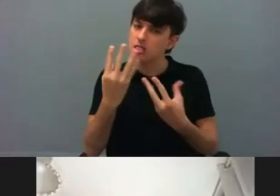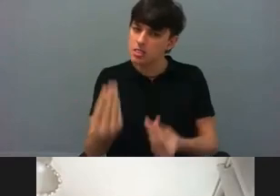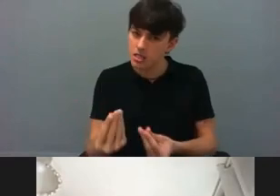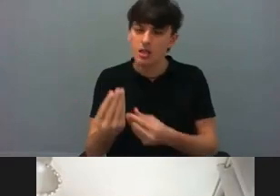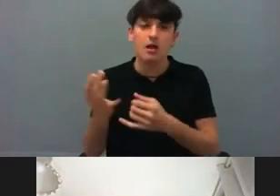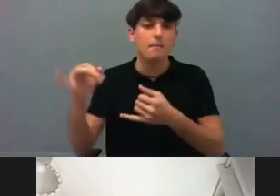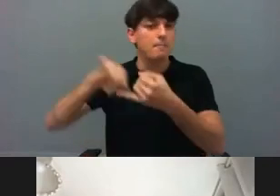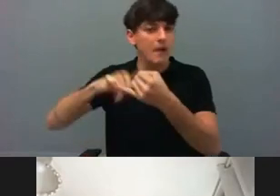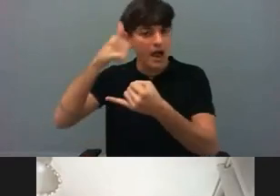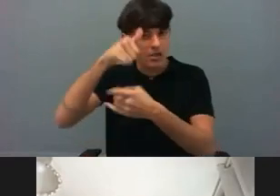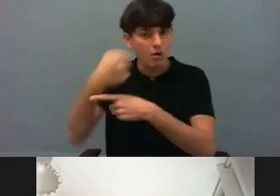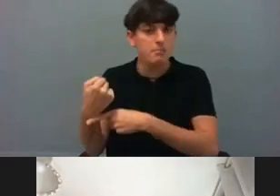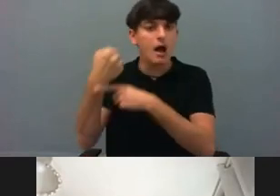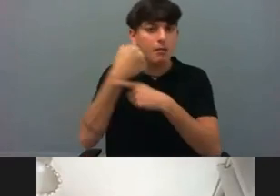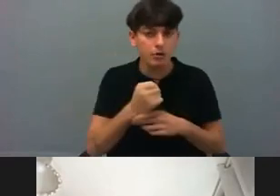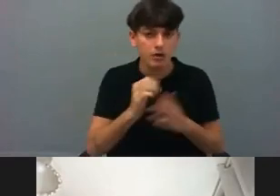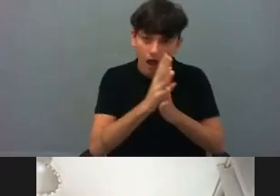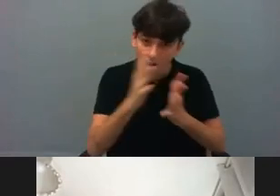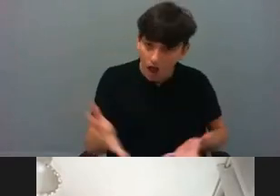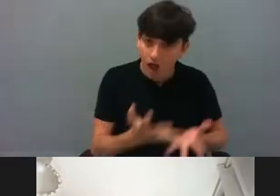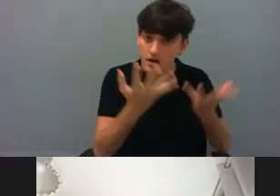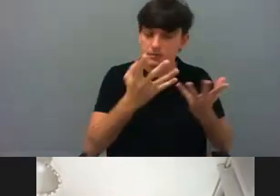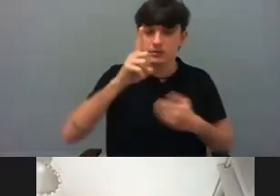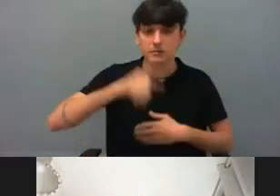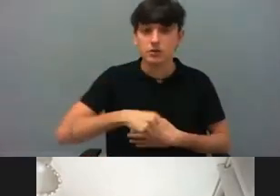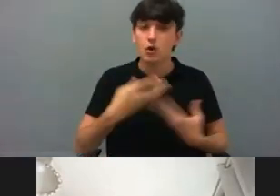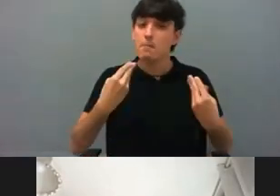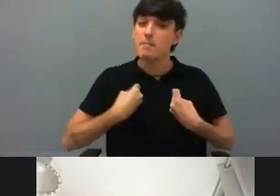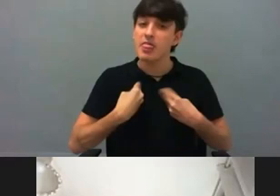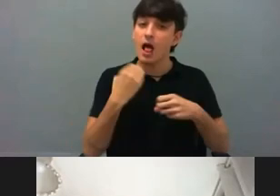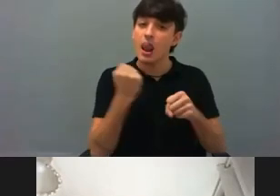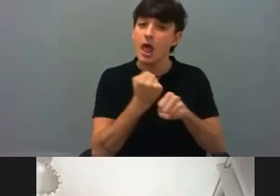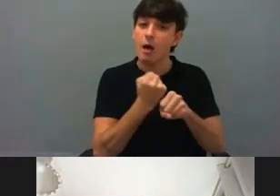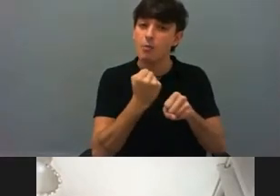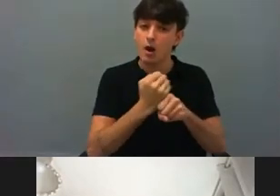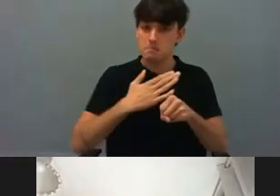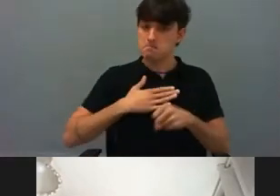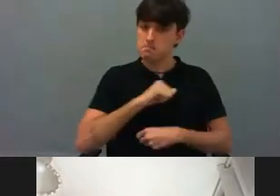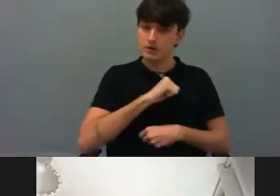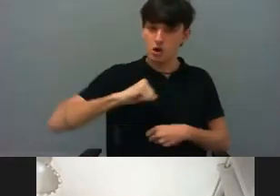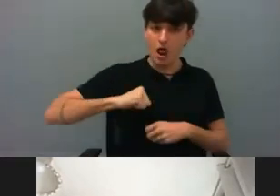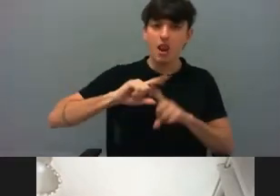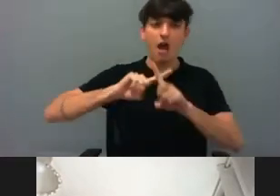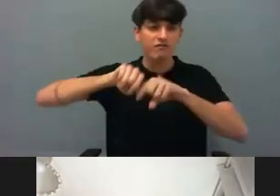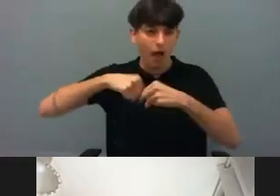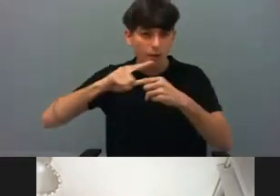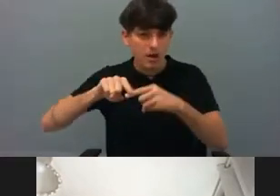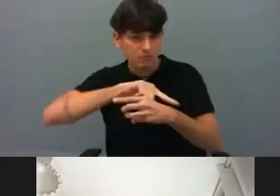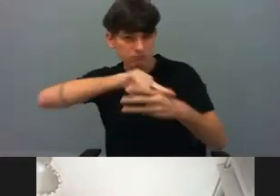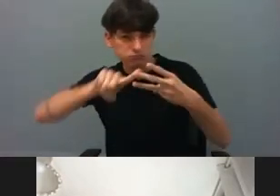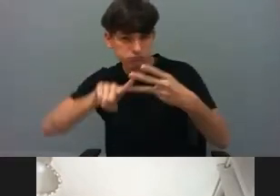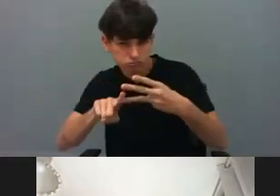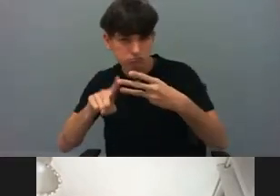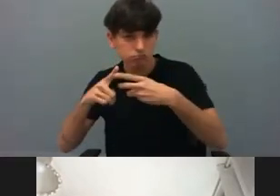marido. Pude también conciliar mi vida laboral, personal y familiar porque